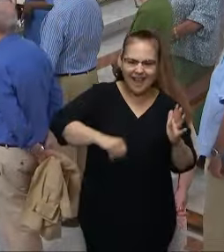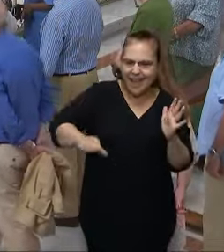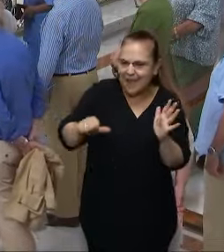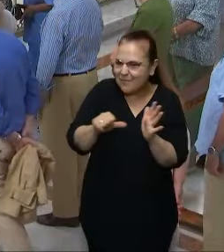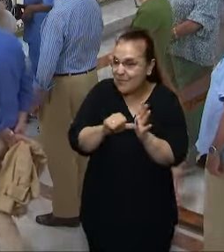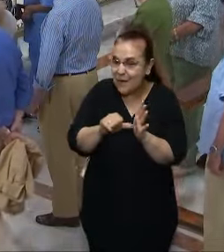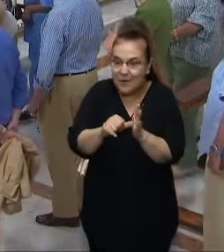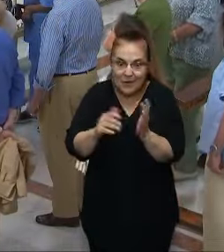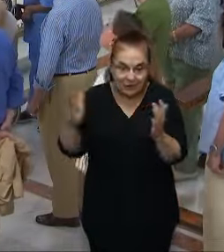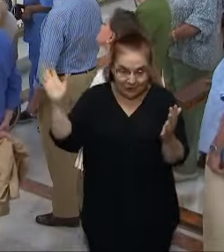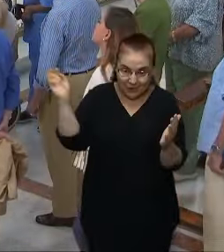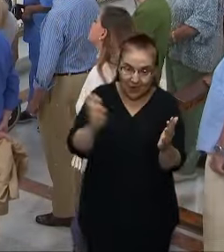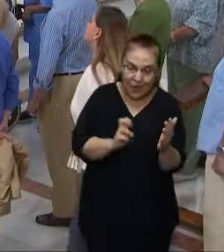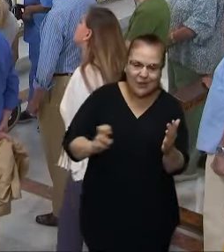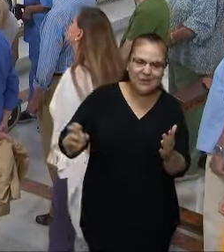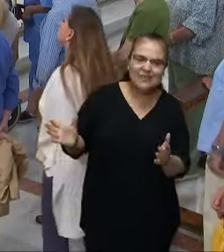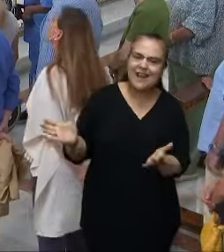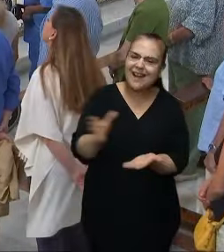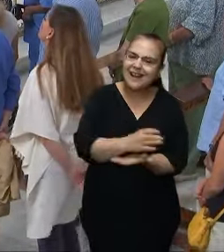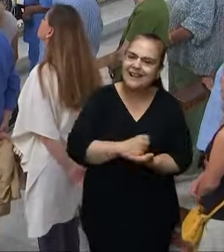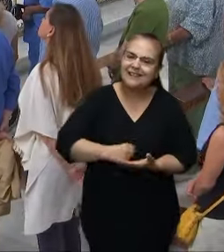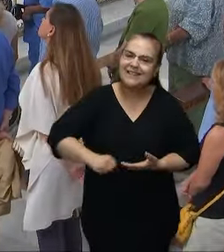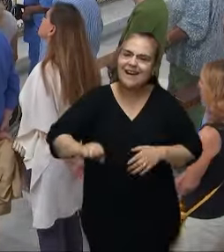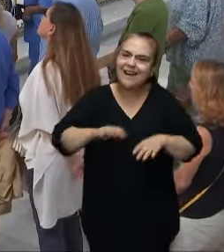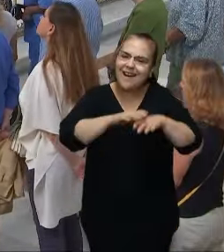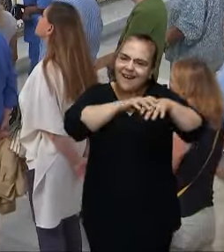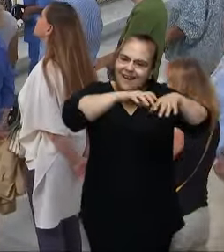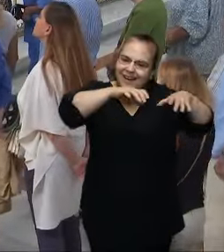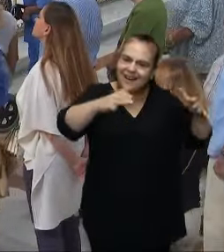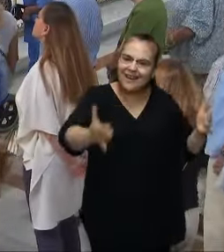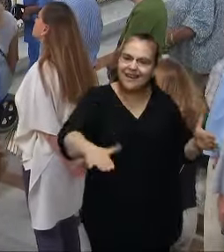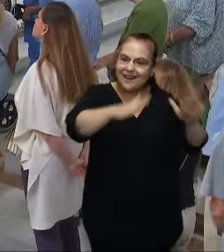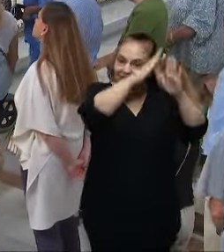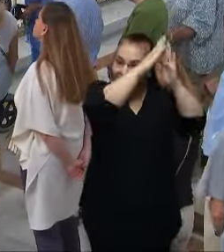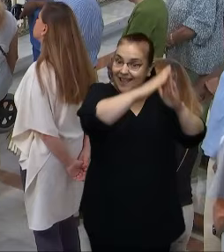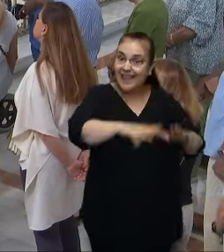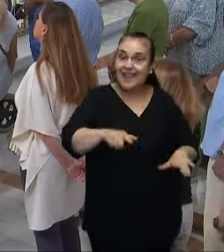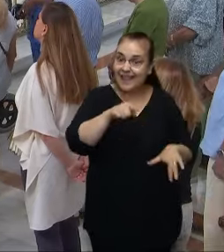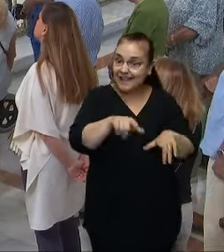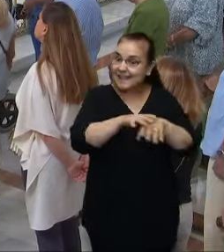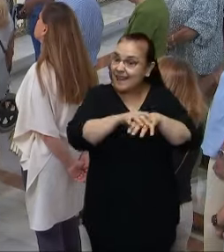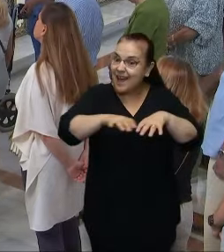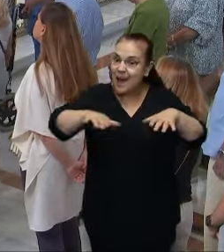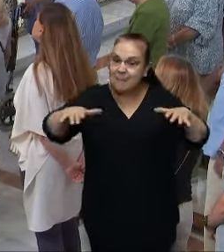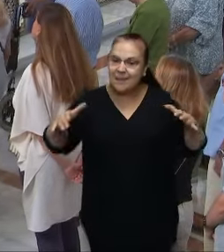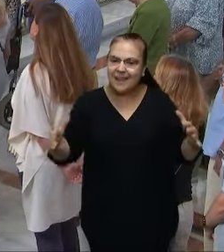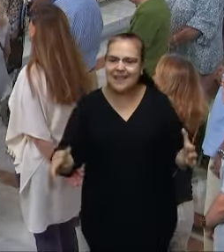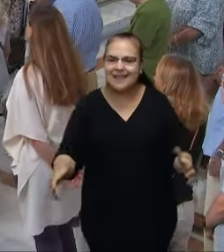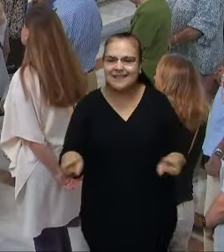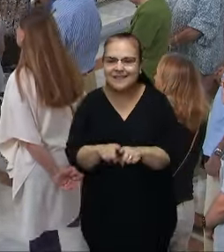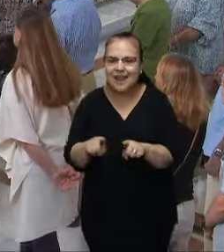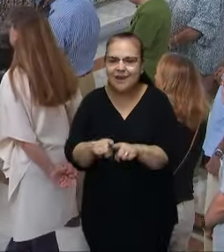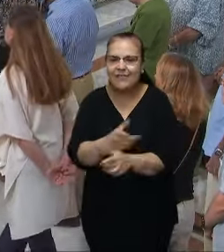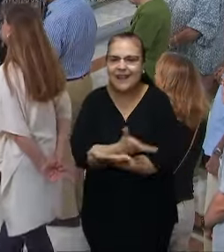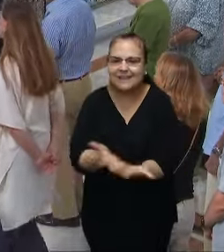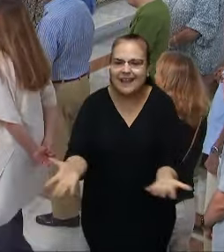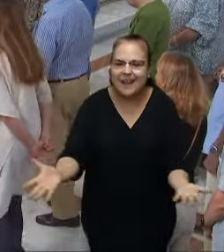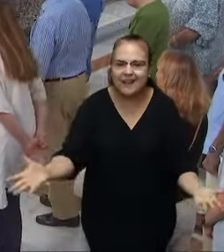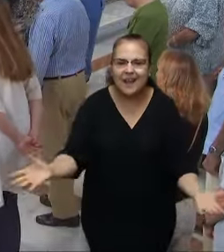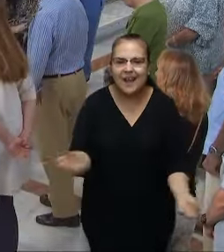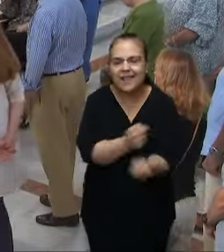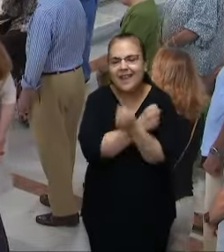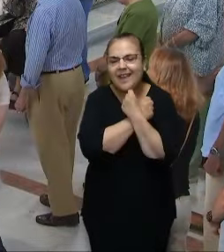acerquémonos todos al altar es la mesa